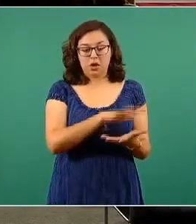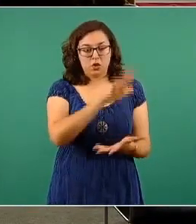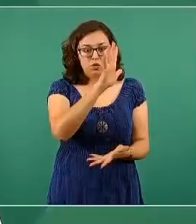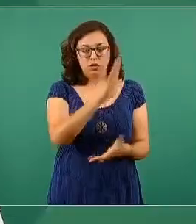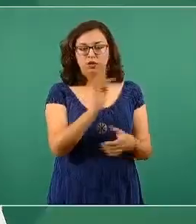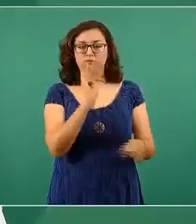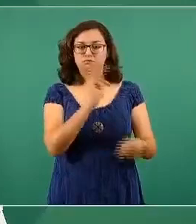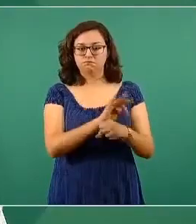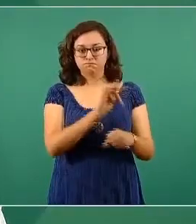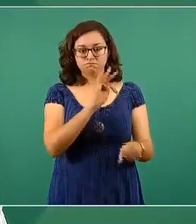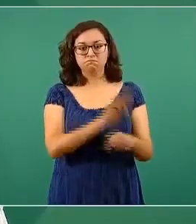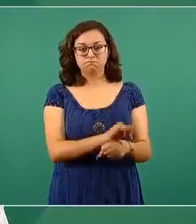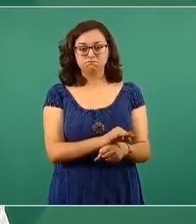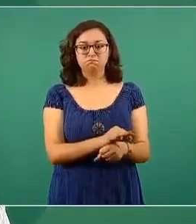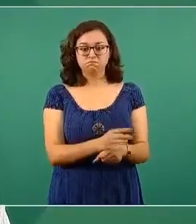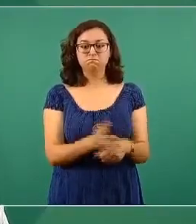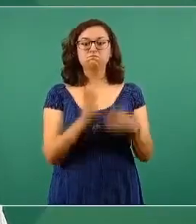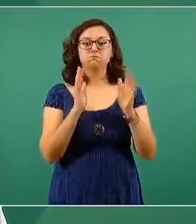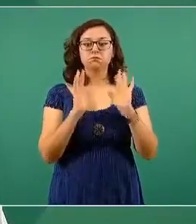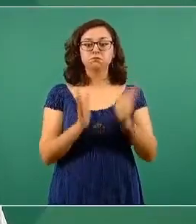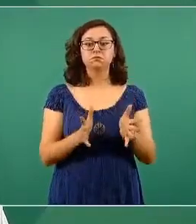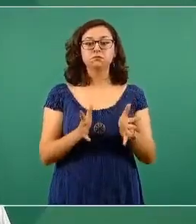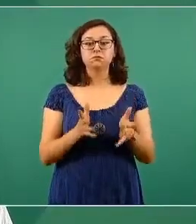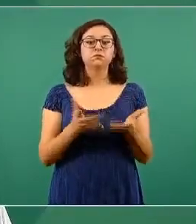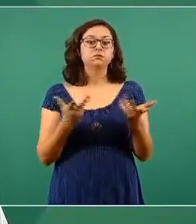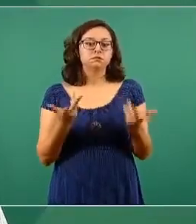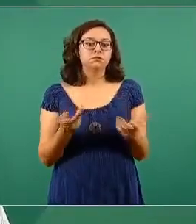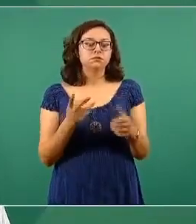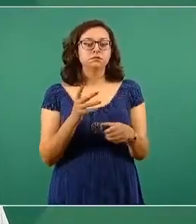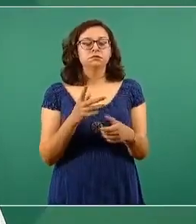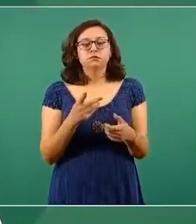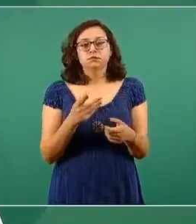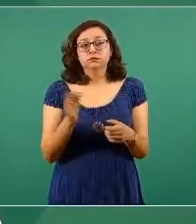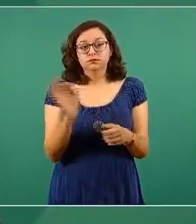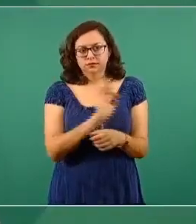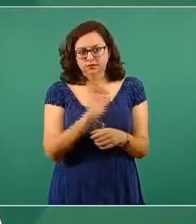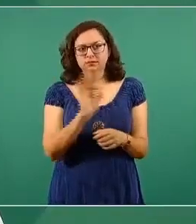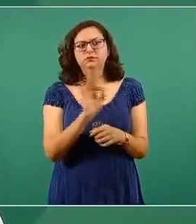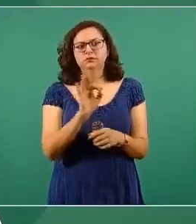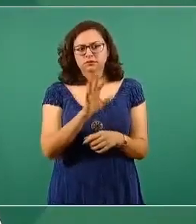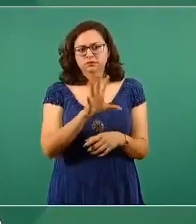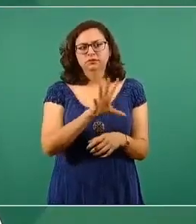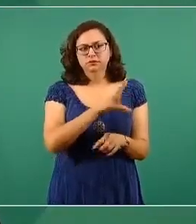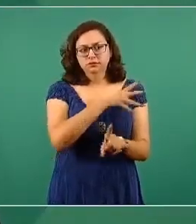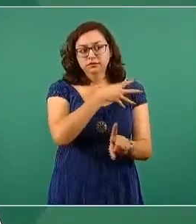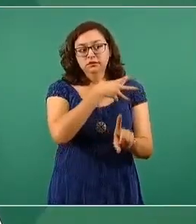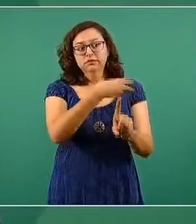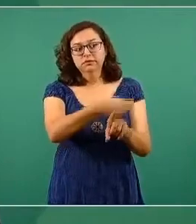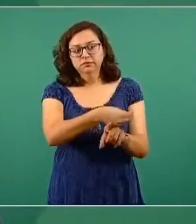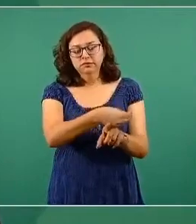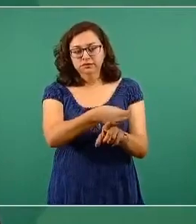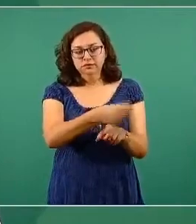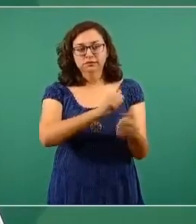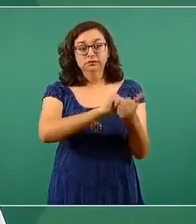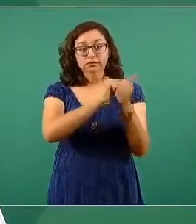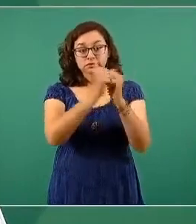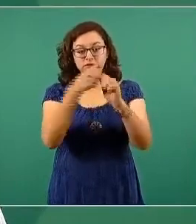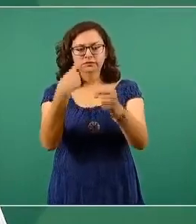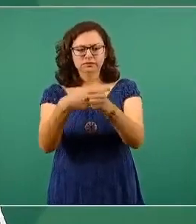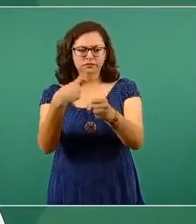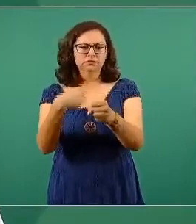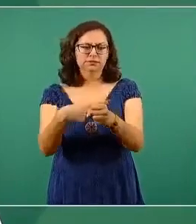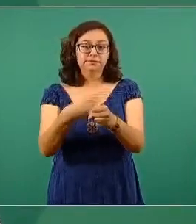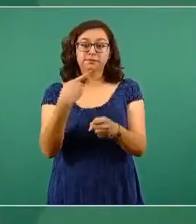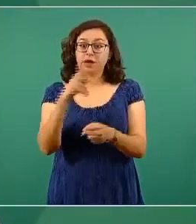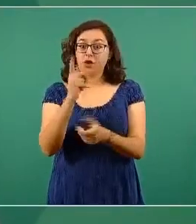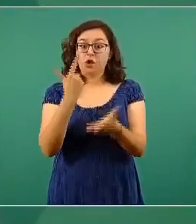tengan la protección para efectos de, si se contagian, no desarrollen enfermedad, sobre todo no desarrollen enfermedad grave. Y creo